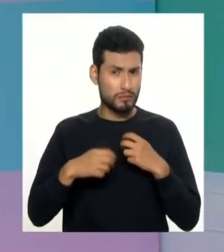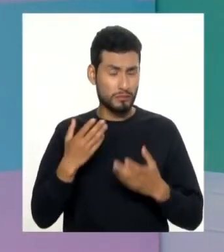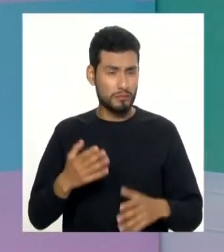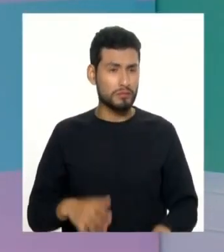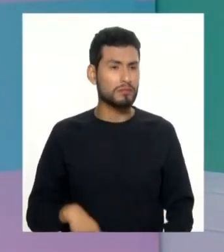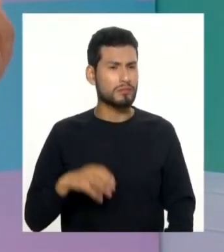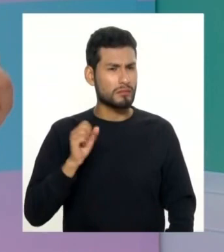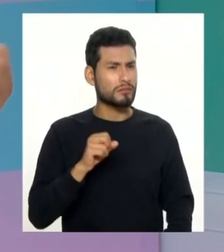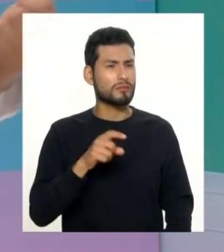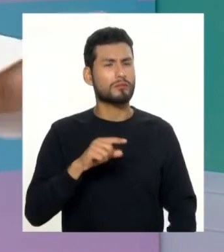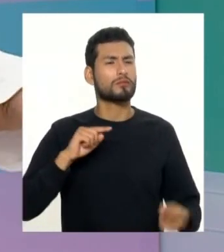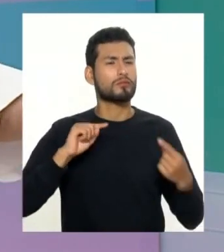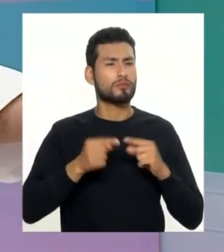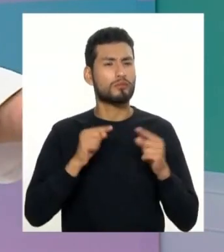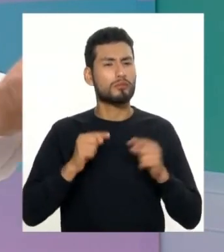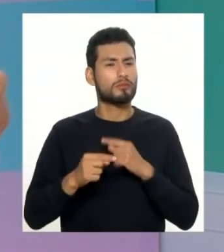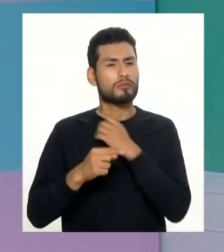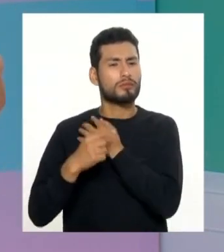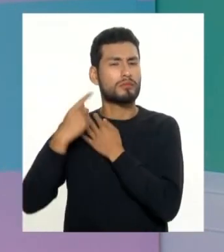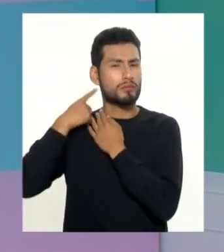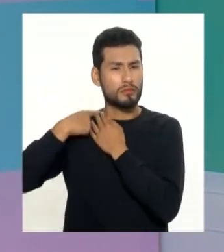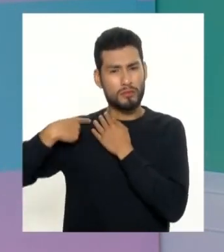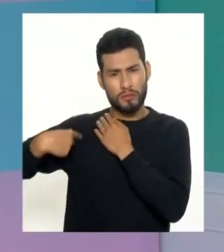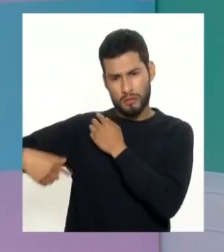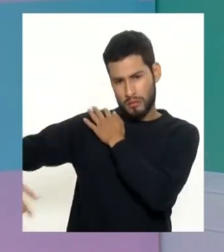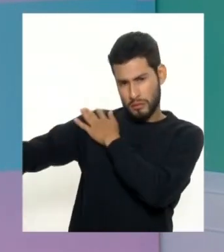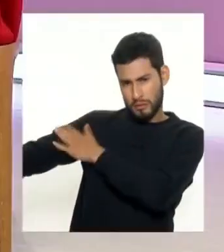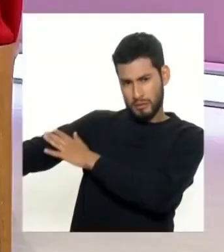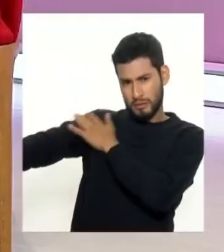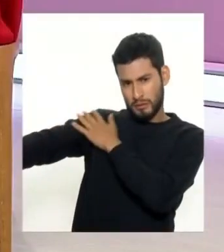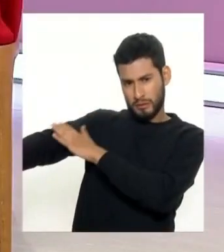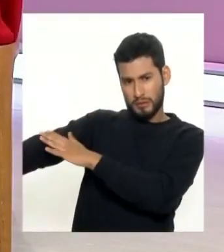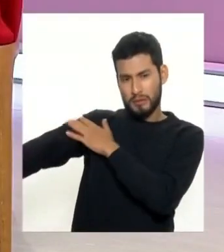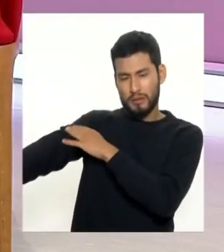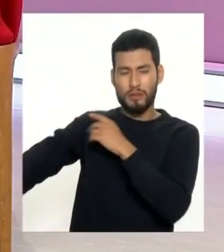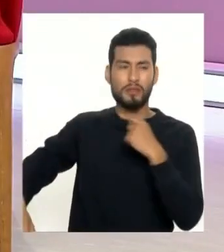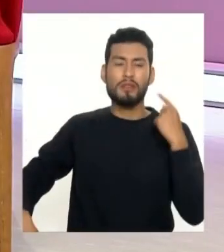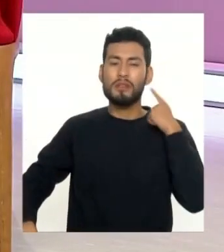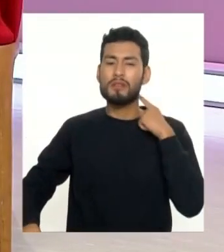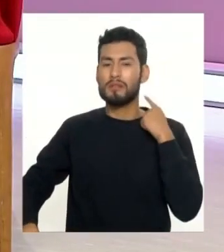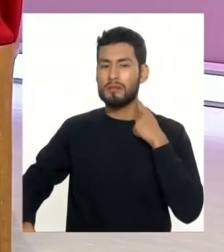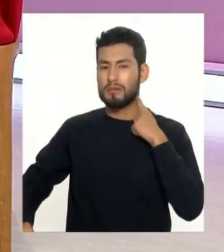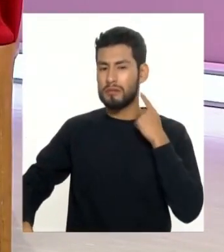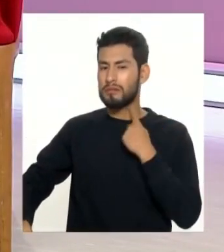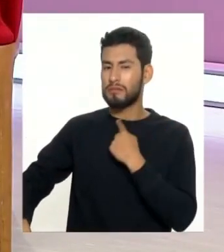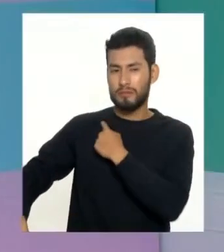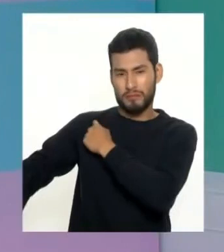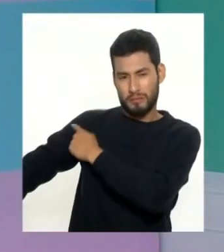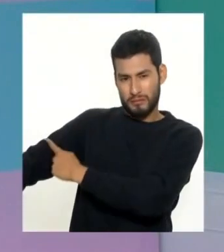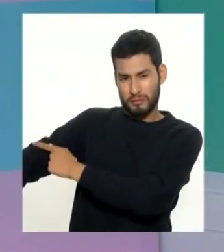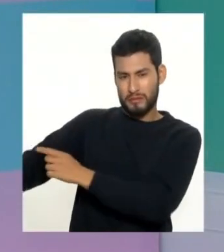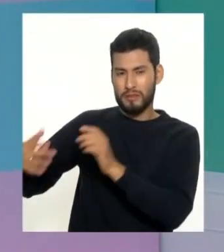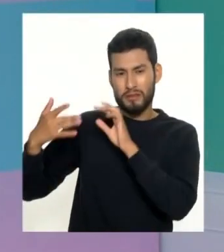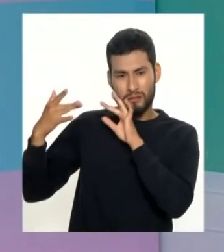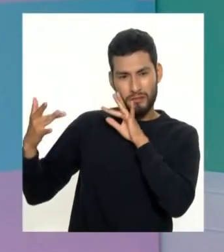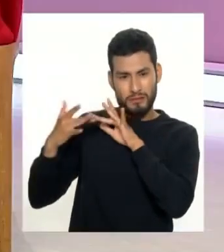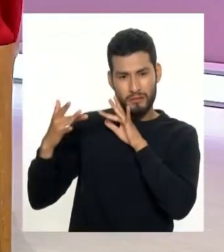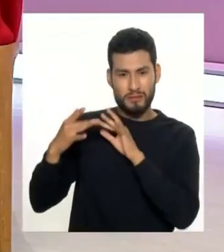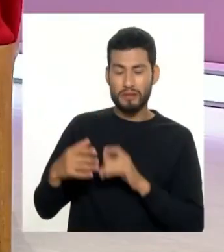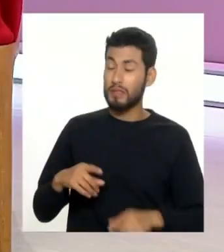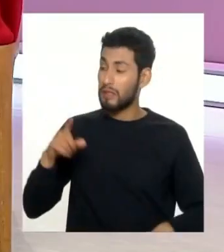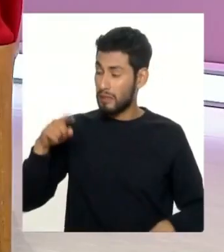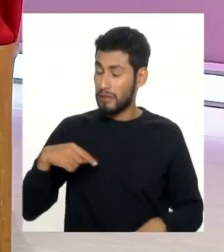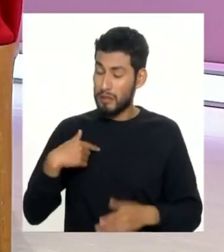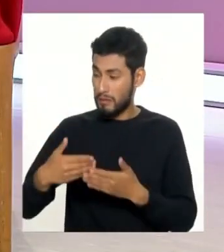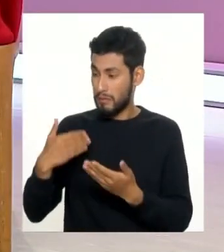En este caso es el dolor al brazo. Lo mismo que sucede en la pierna, pero en este caso al brazo. Con la extensión al brazo. Así es. Entonces sería